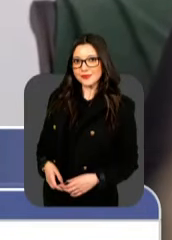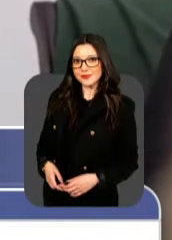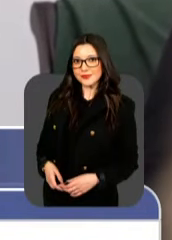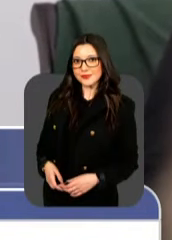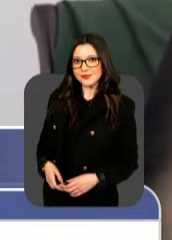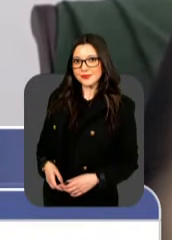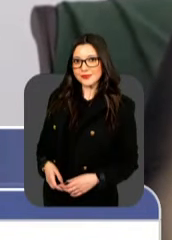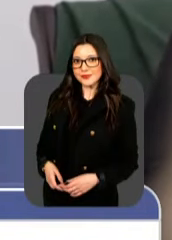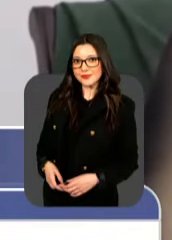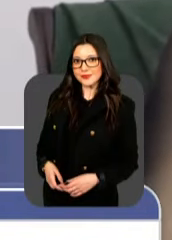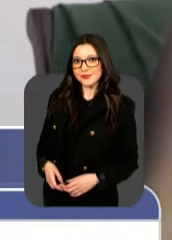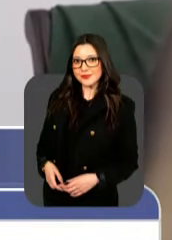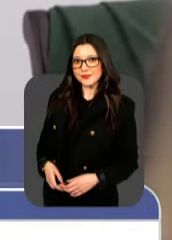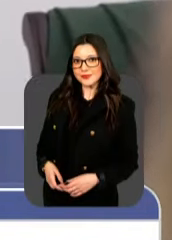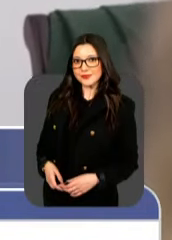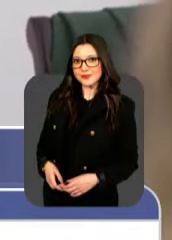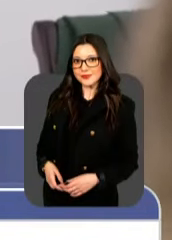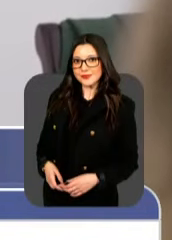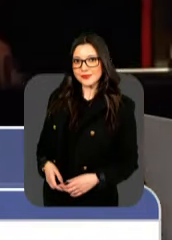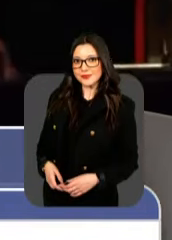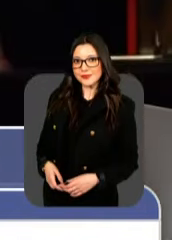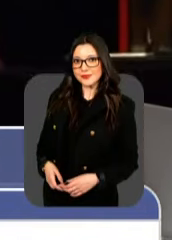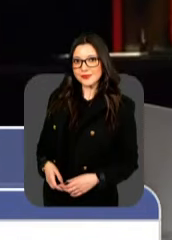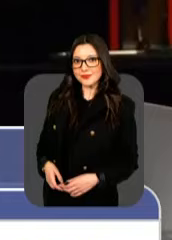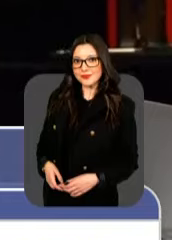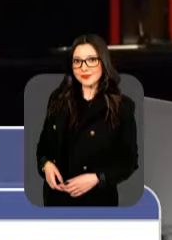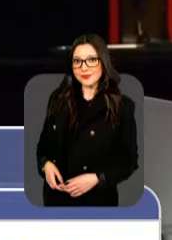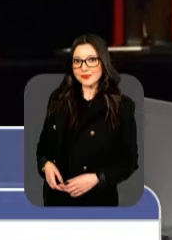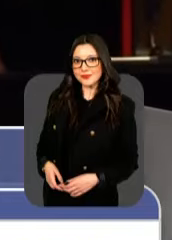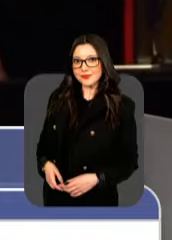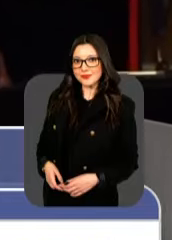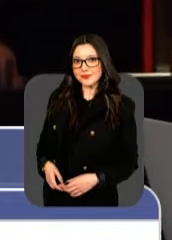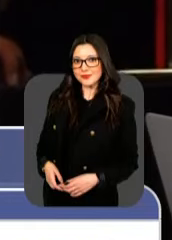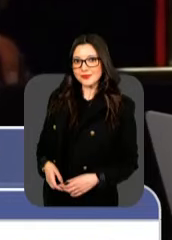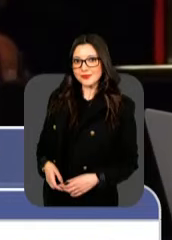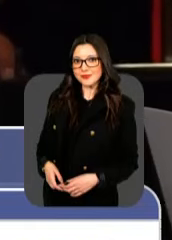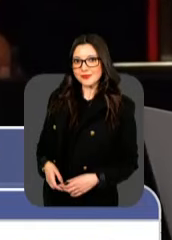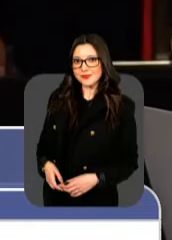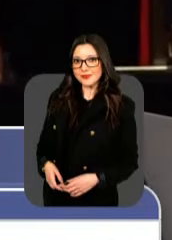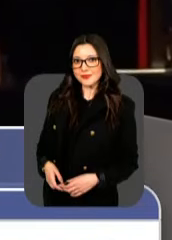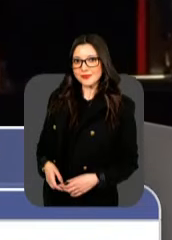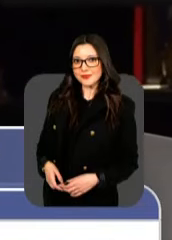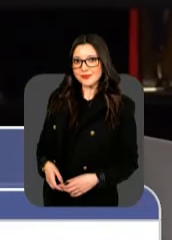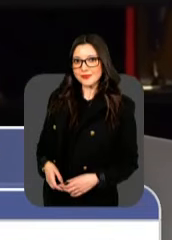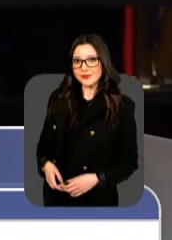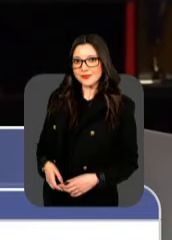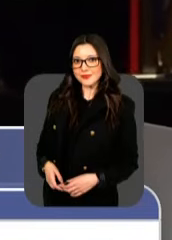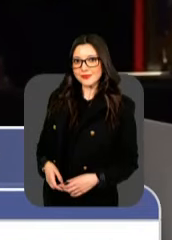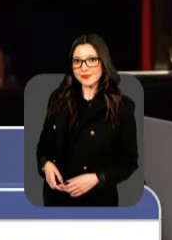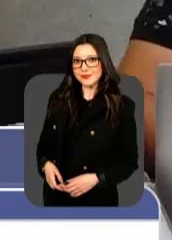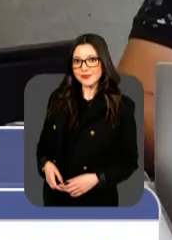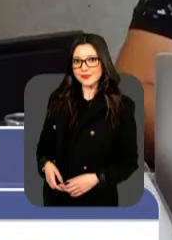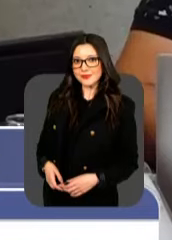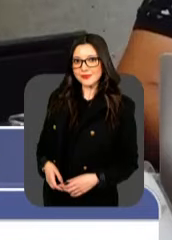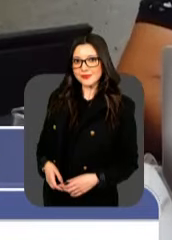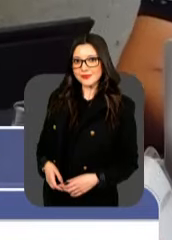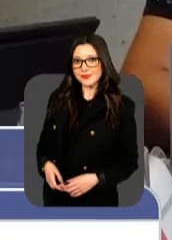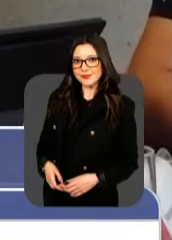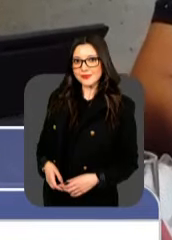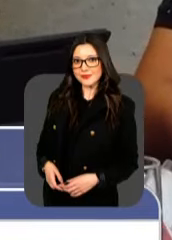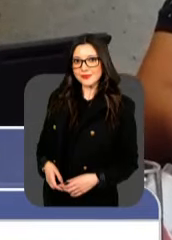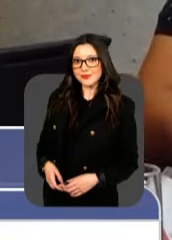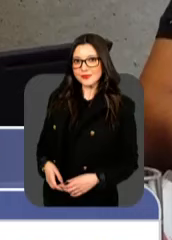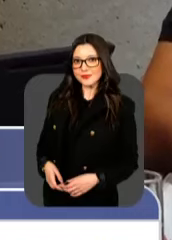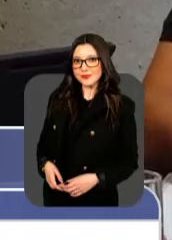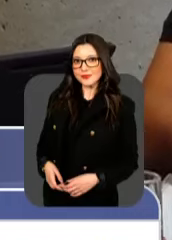María José Nibaldo, se vivió otra situación en el Congreso Nacional. Principalmente el Partido Socialista se opone a suspender